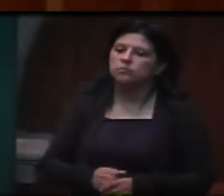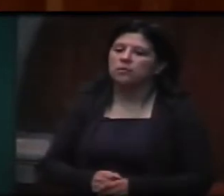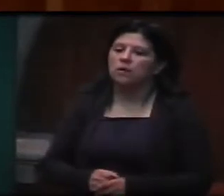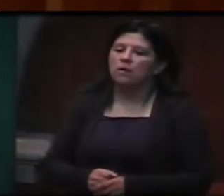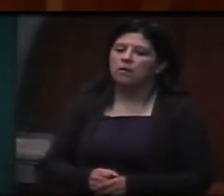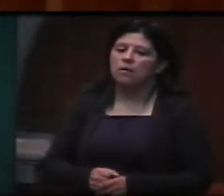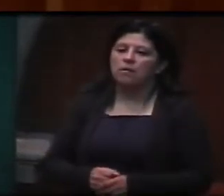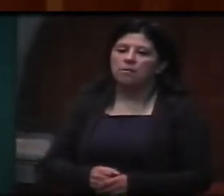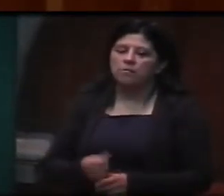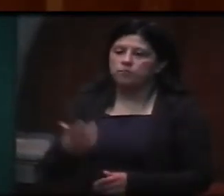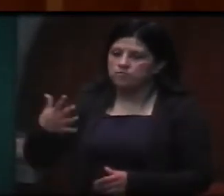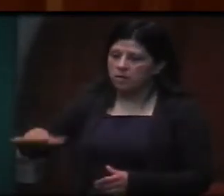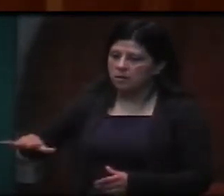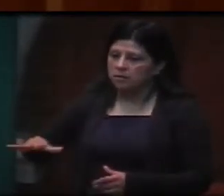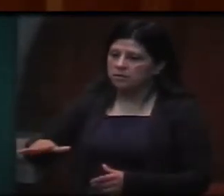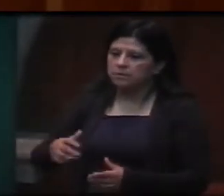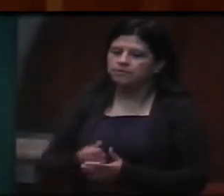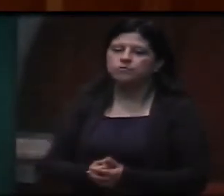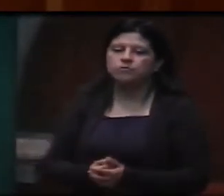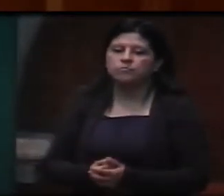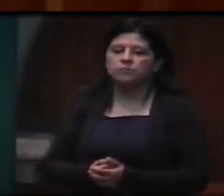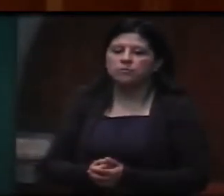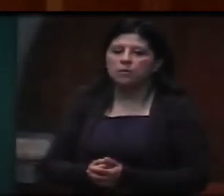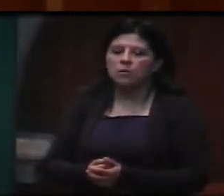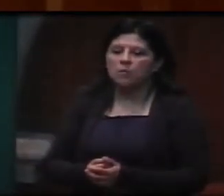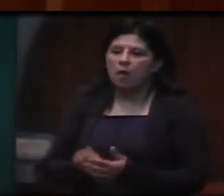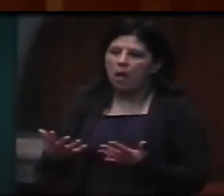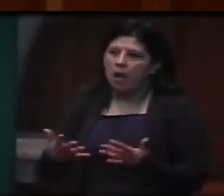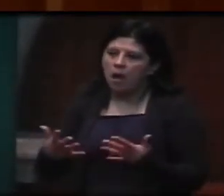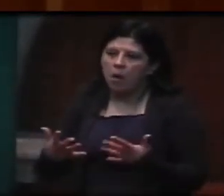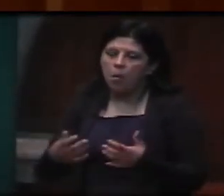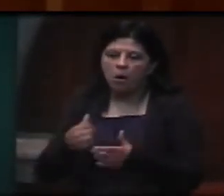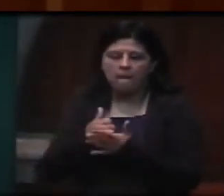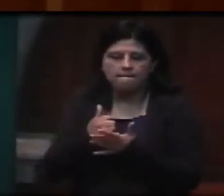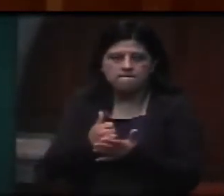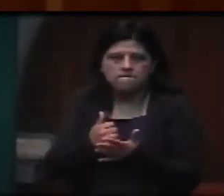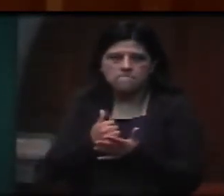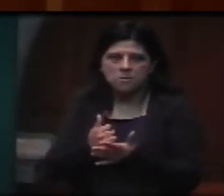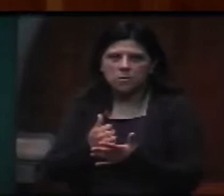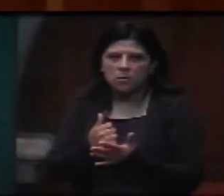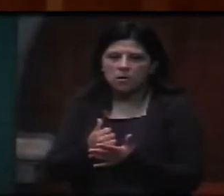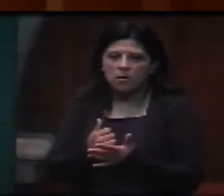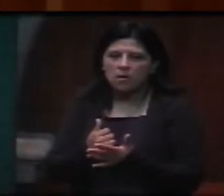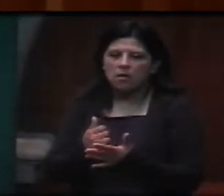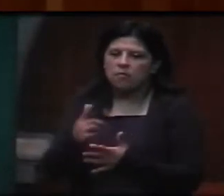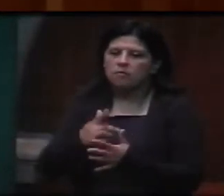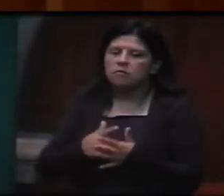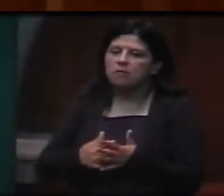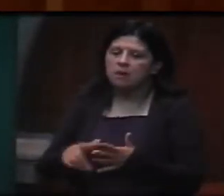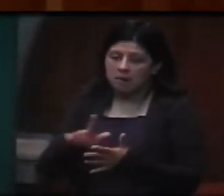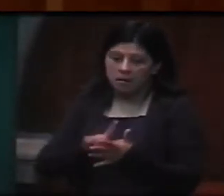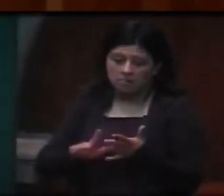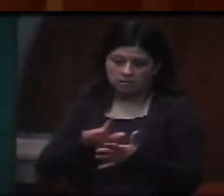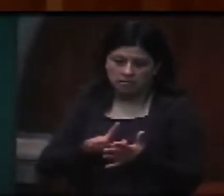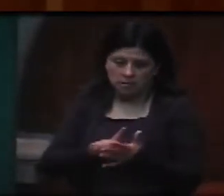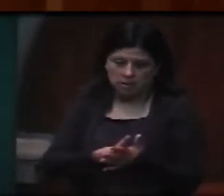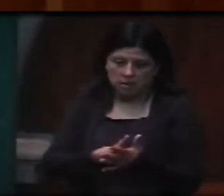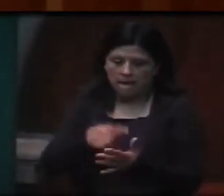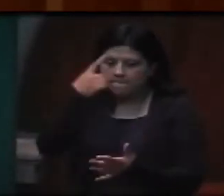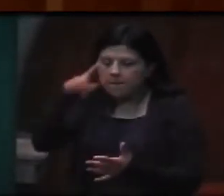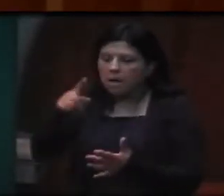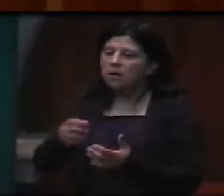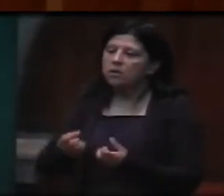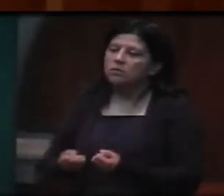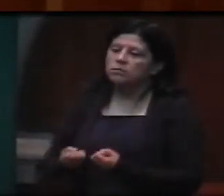10. Crear y operar con el apoyo del área de informática de la legislatura del sistema de transmisión en